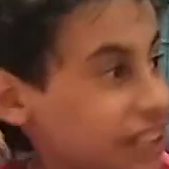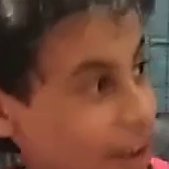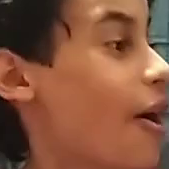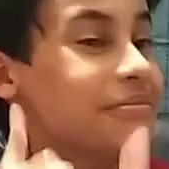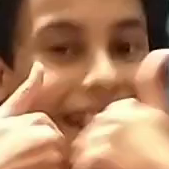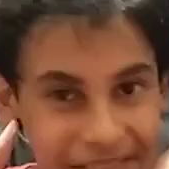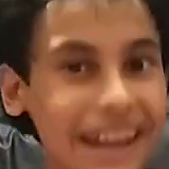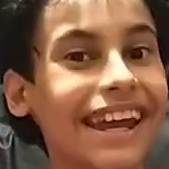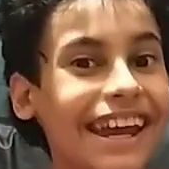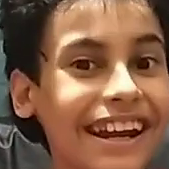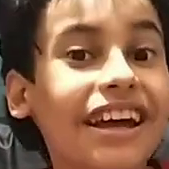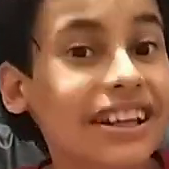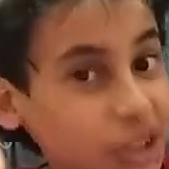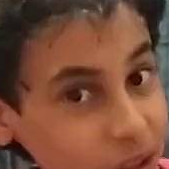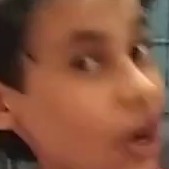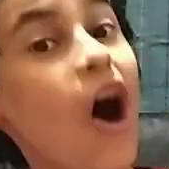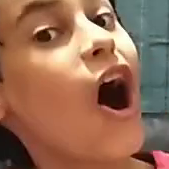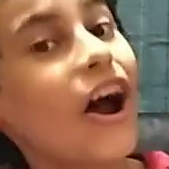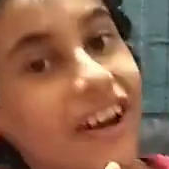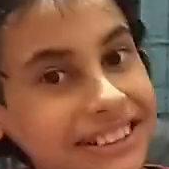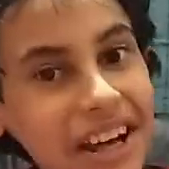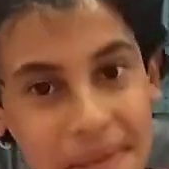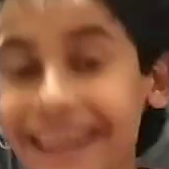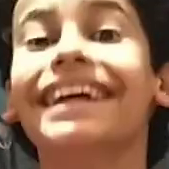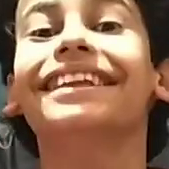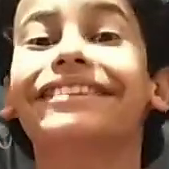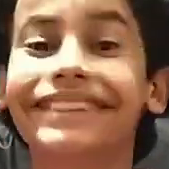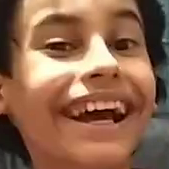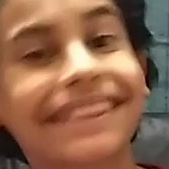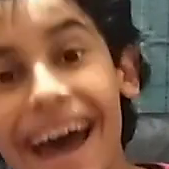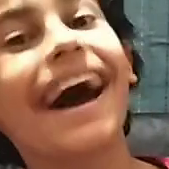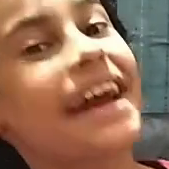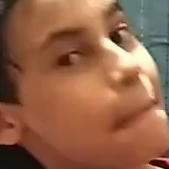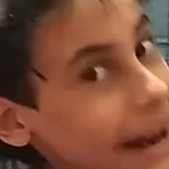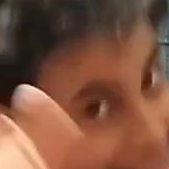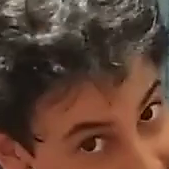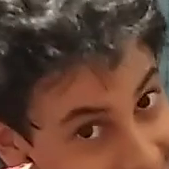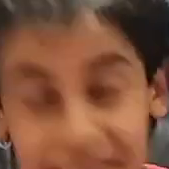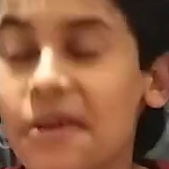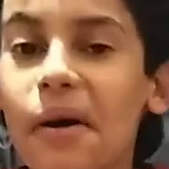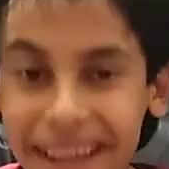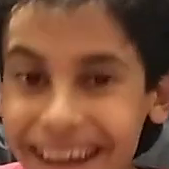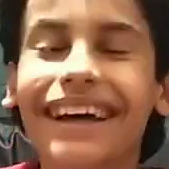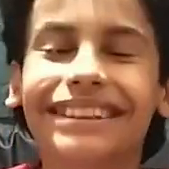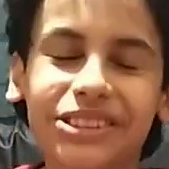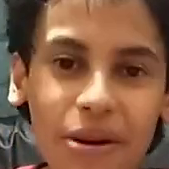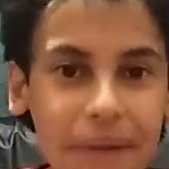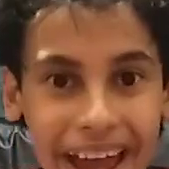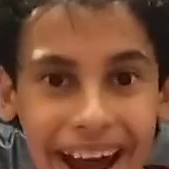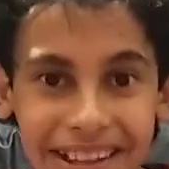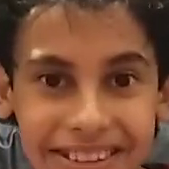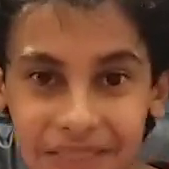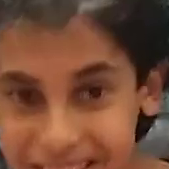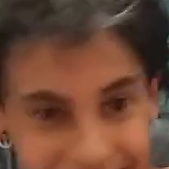de... ¡Shalom, Vladimir! Estos son los hermanitos que cantaron para ti, porque es